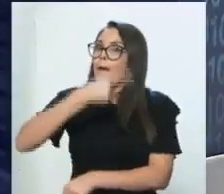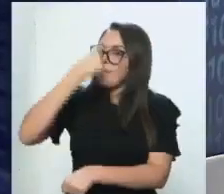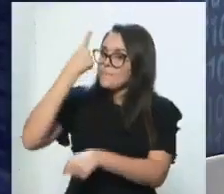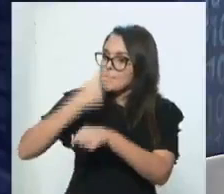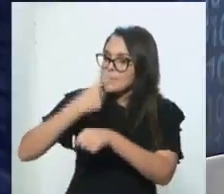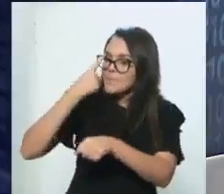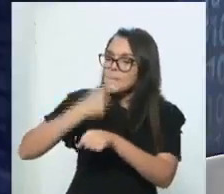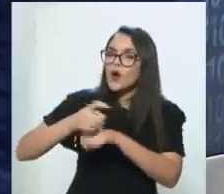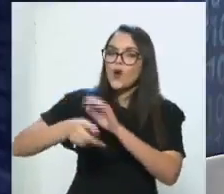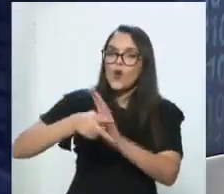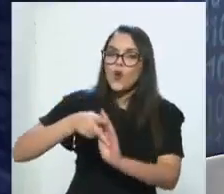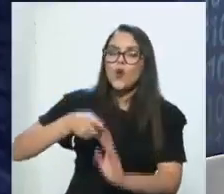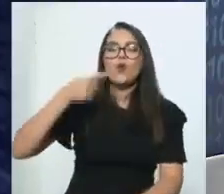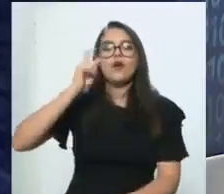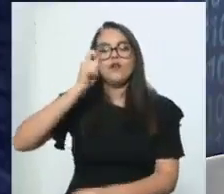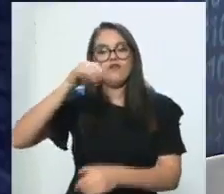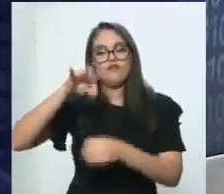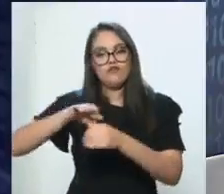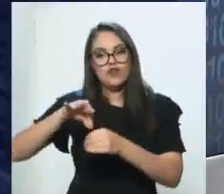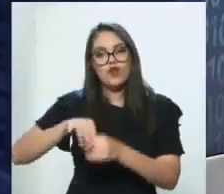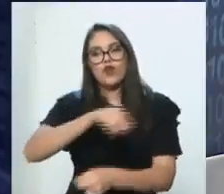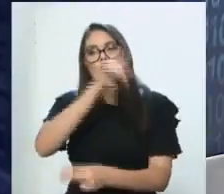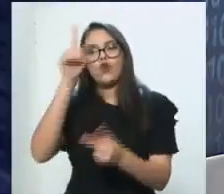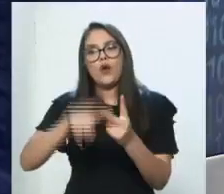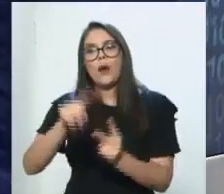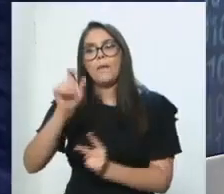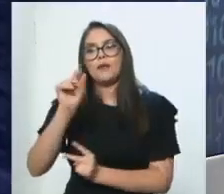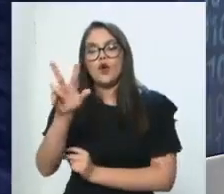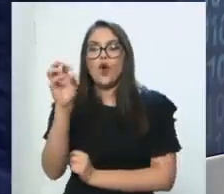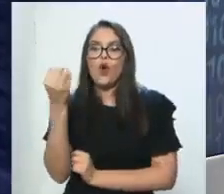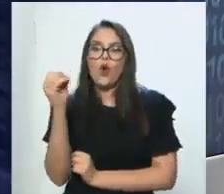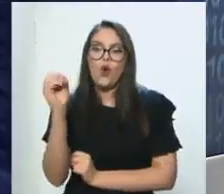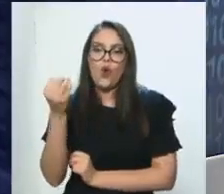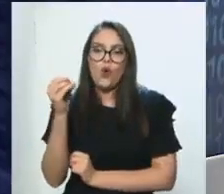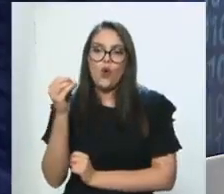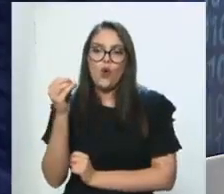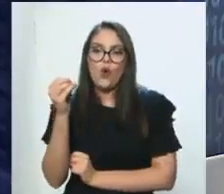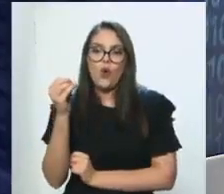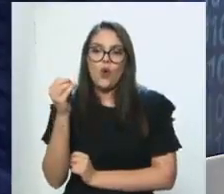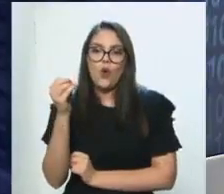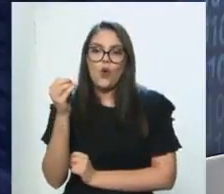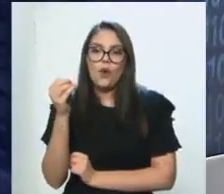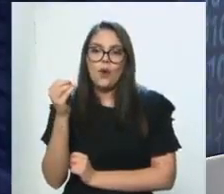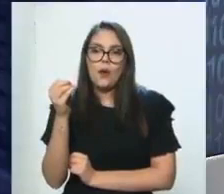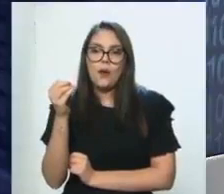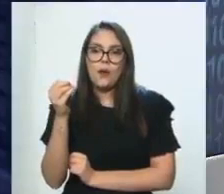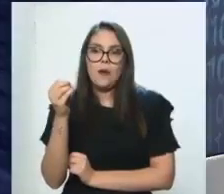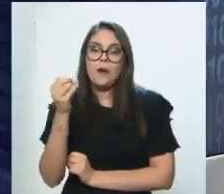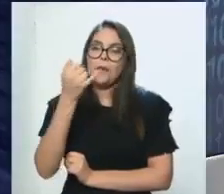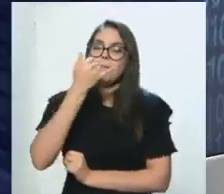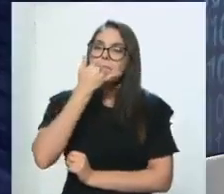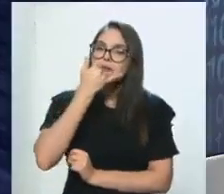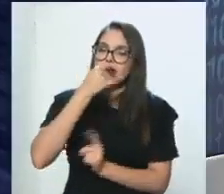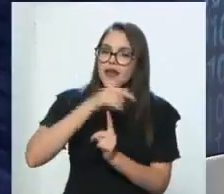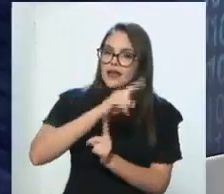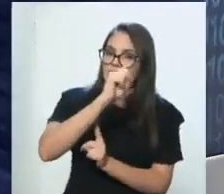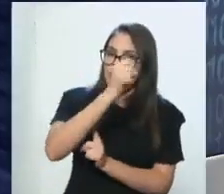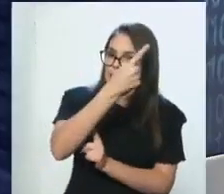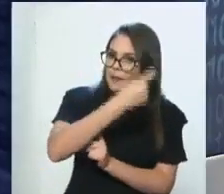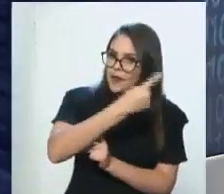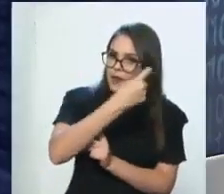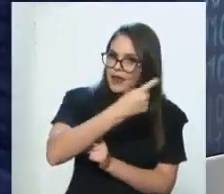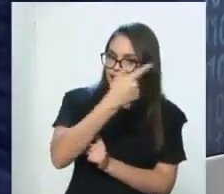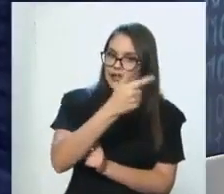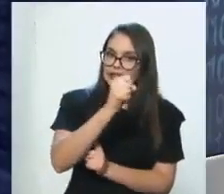las elecciones, el siguiente día 28 de octubre fue, esta fue la segunda, la primera fue en septiembre, y uno de los